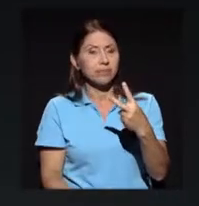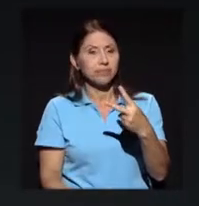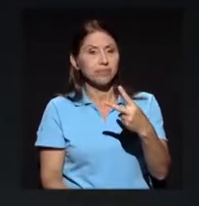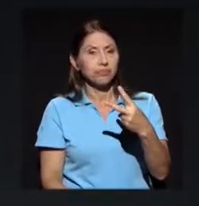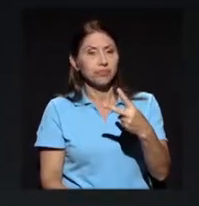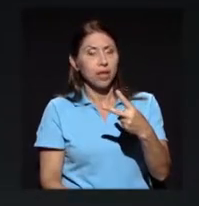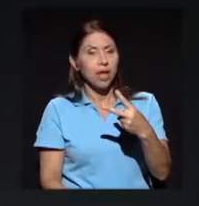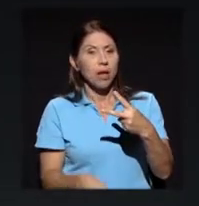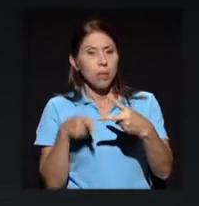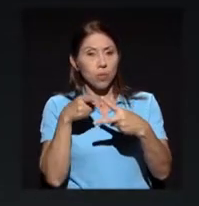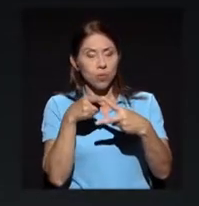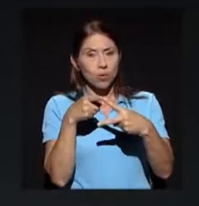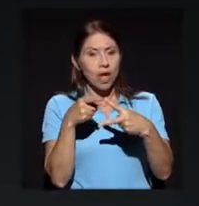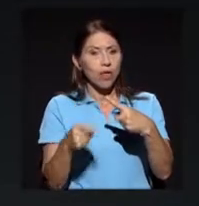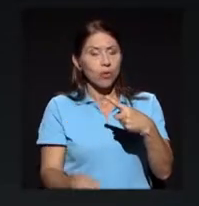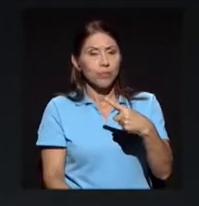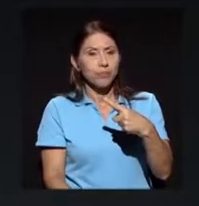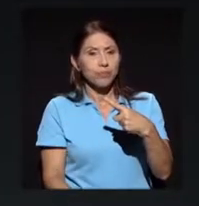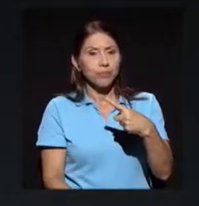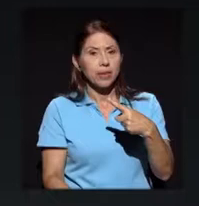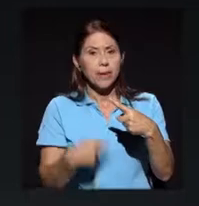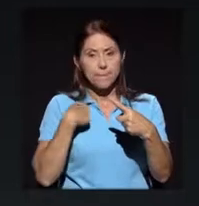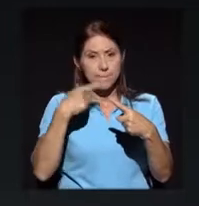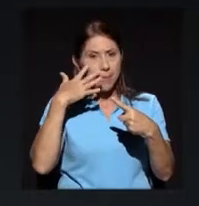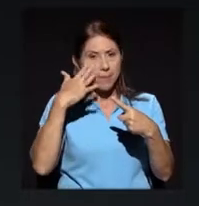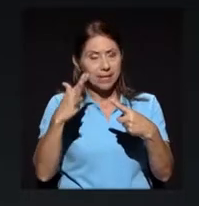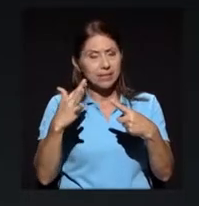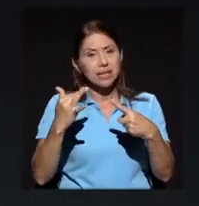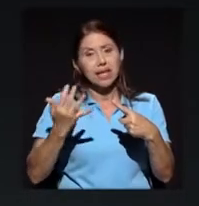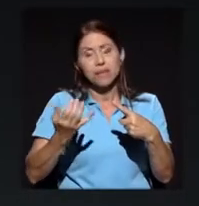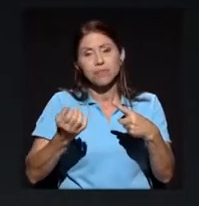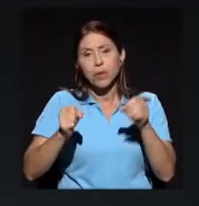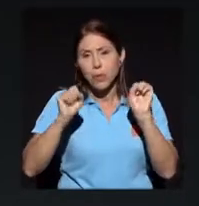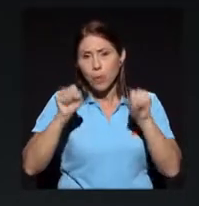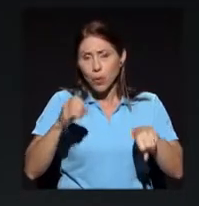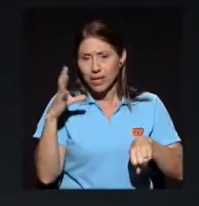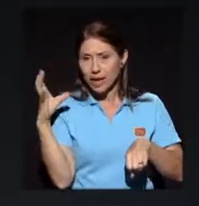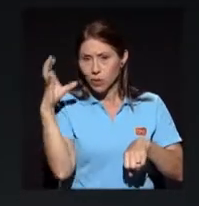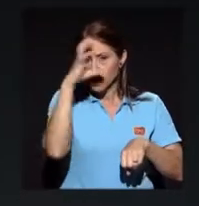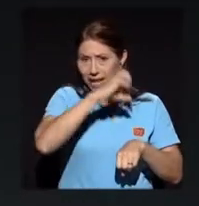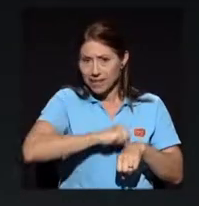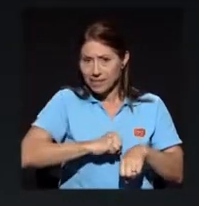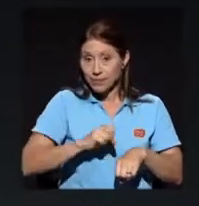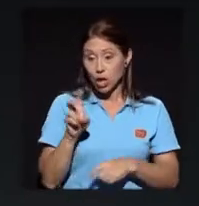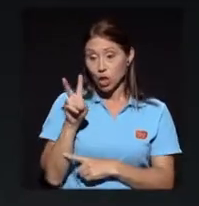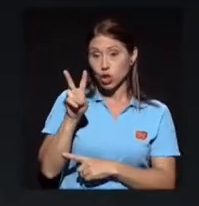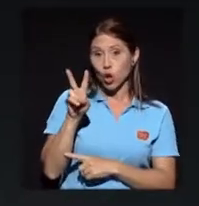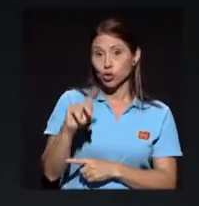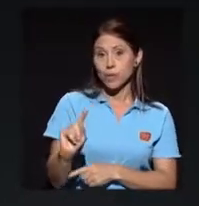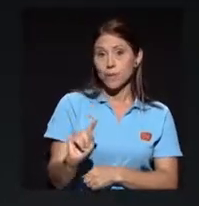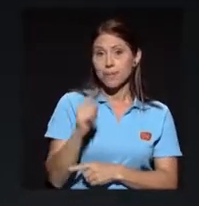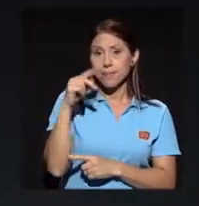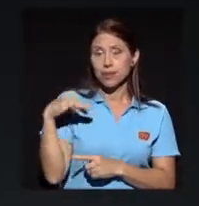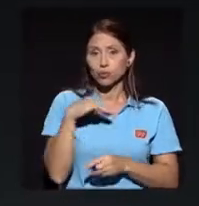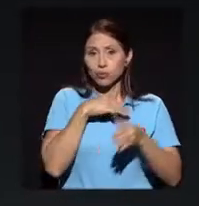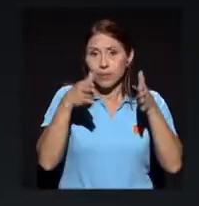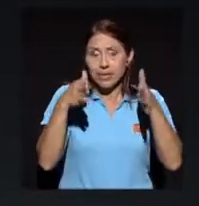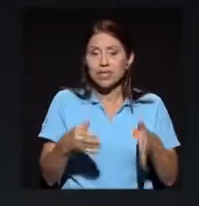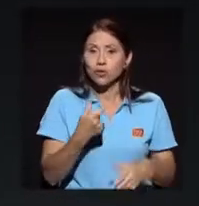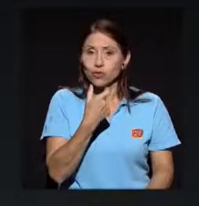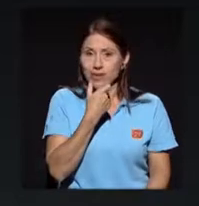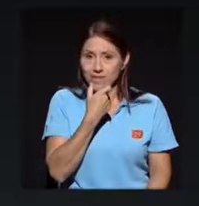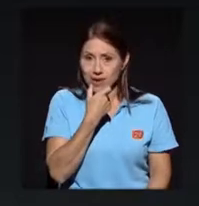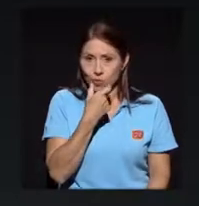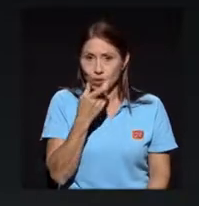por un lado me parece que podría notarse que los dos primeros ministros del reino unido